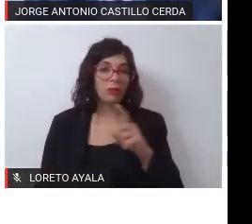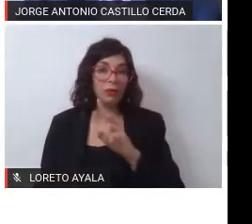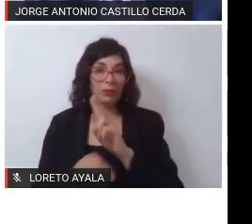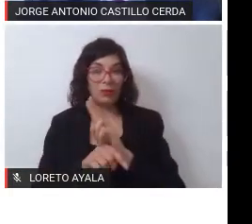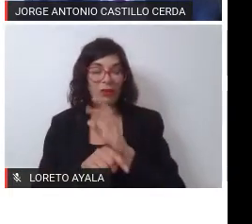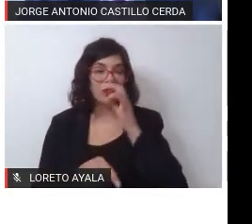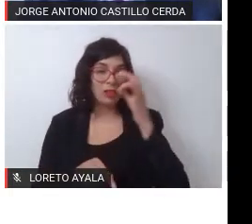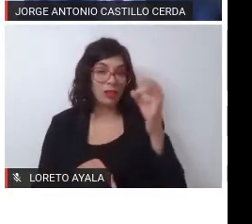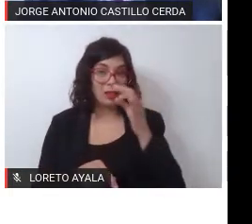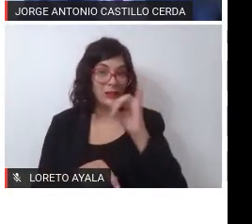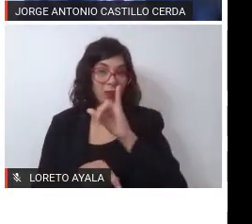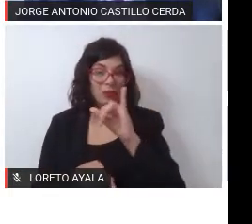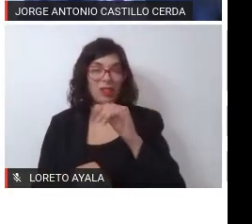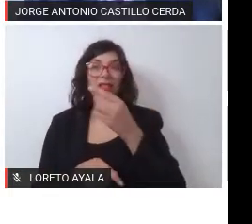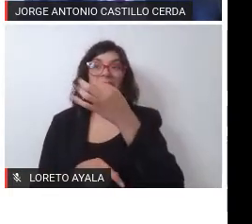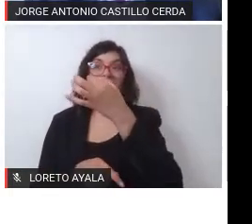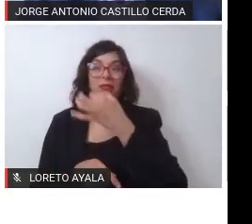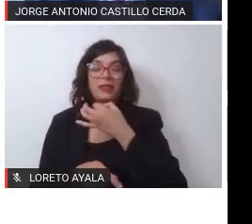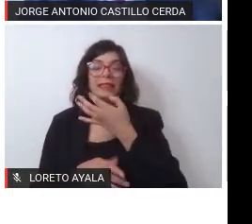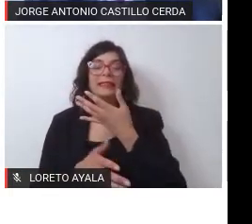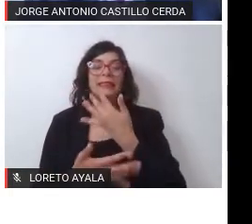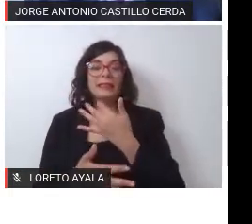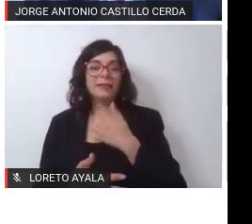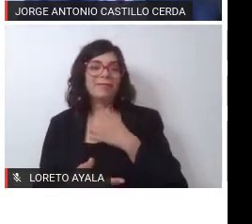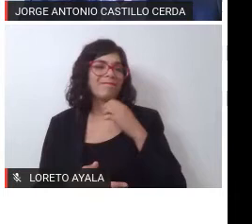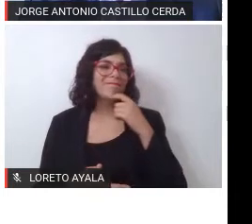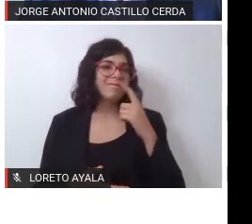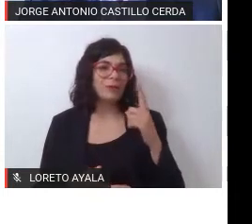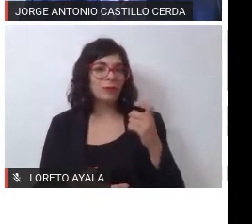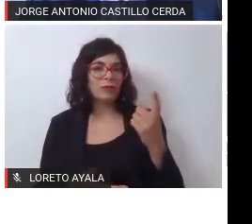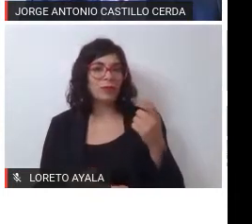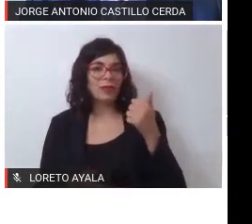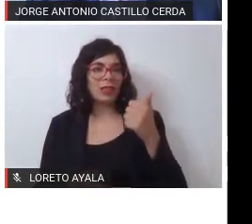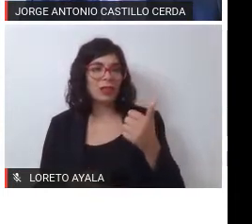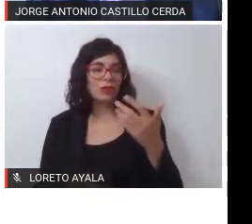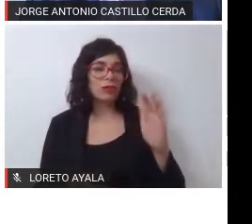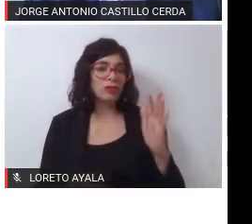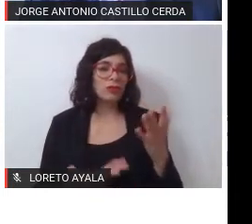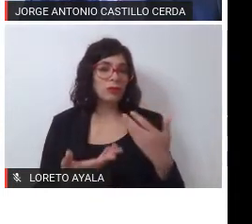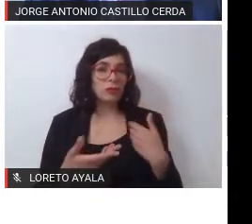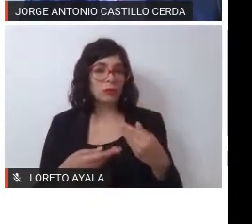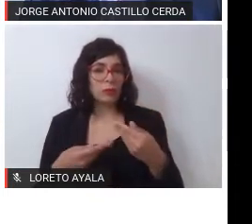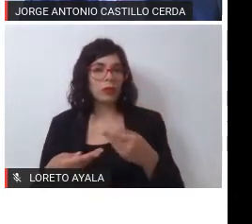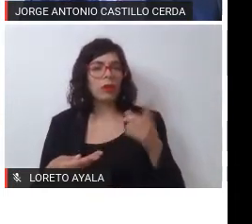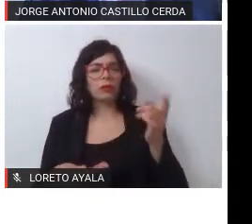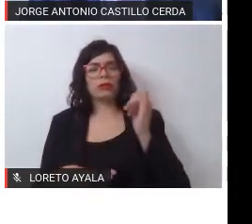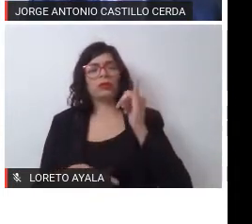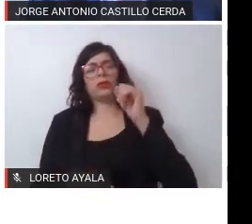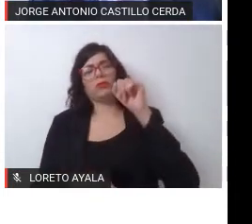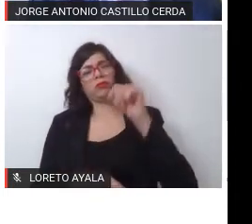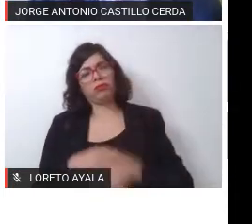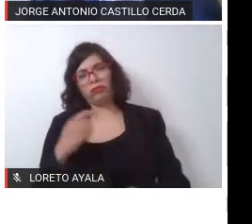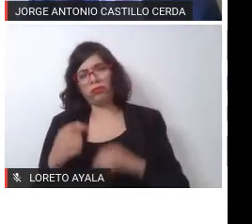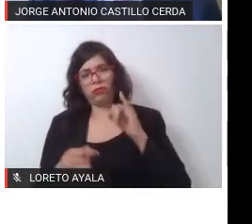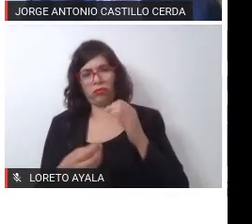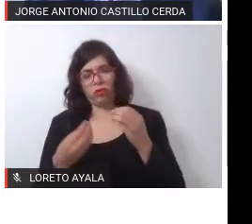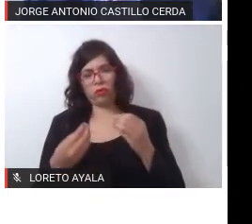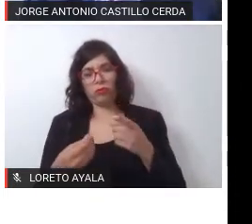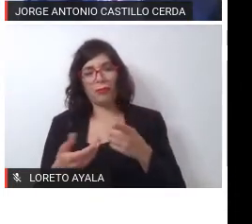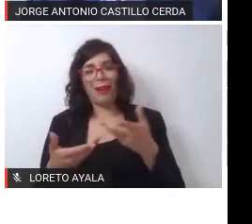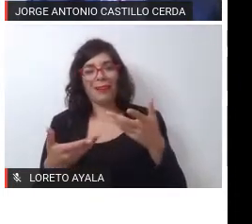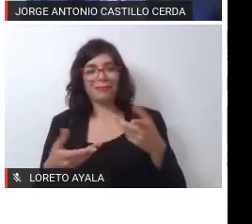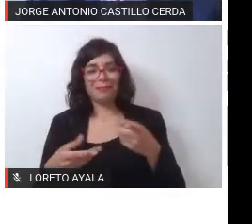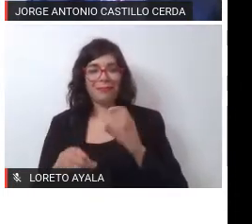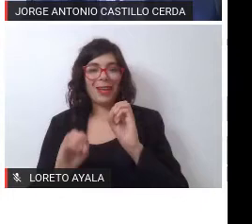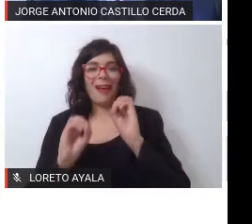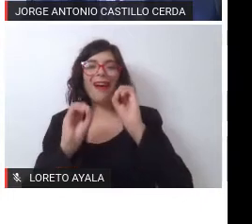tanto nosotros como ministerio y el sostenedor le dijo: pero profesor, por supuesto. Esta foto es producto de eso.